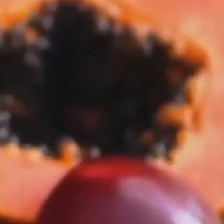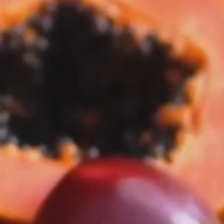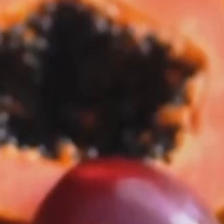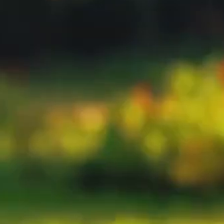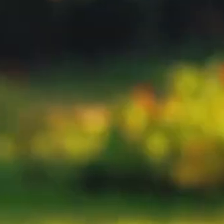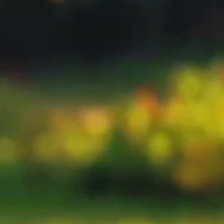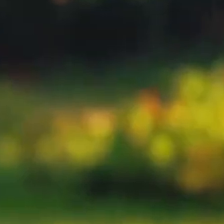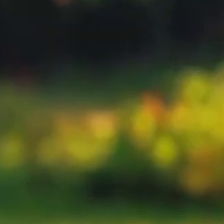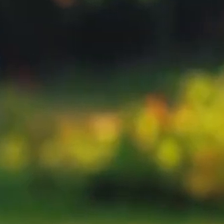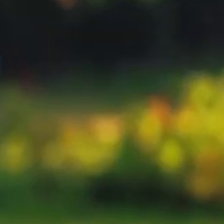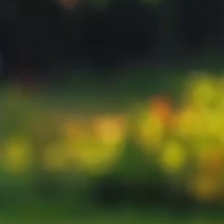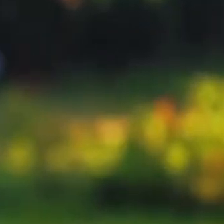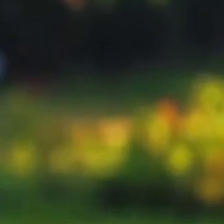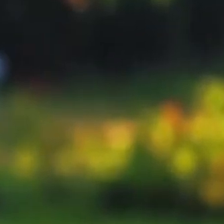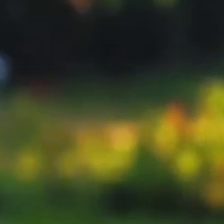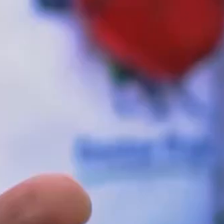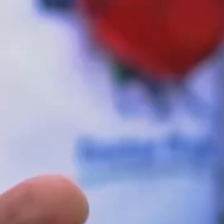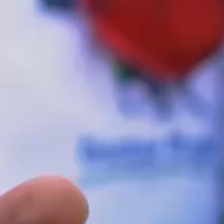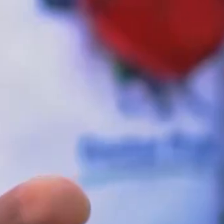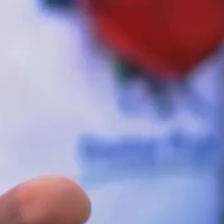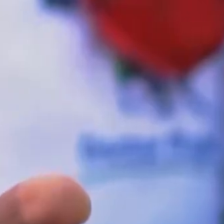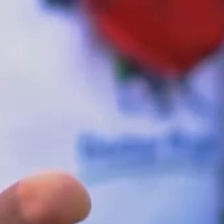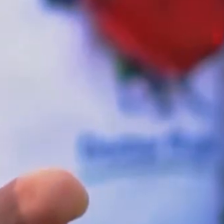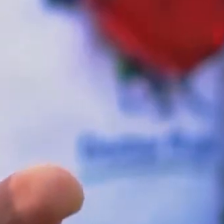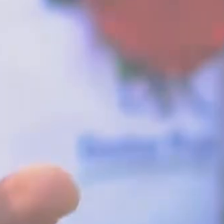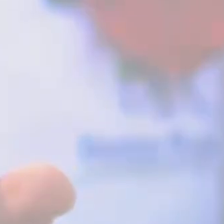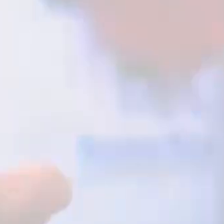Funcional es liberar tu intestino.